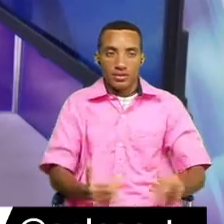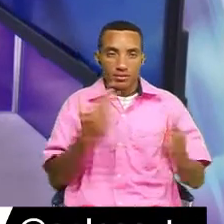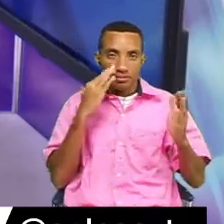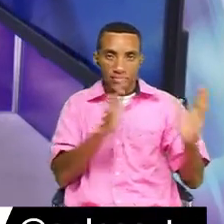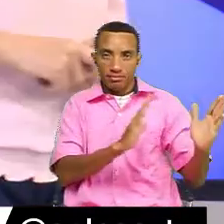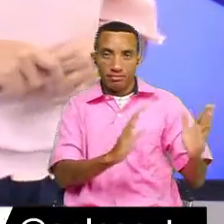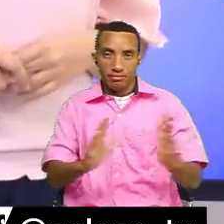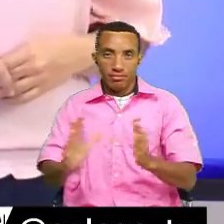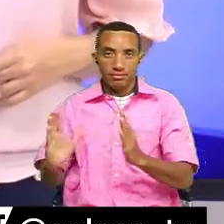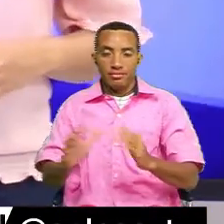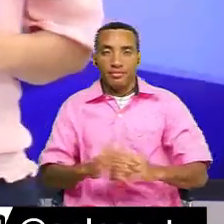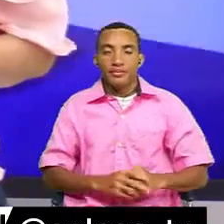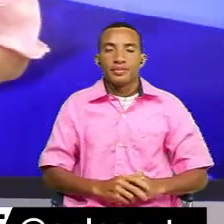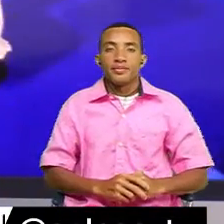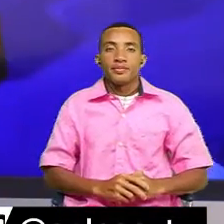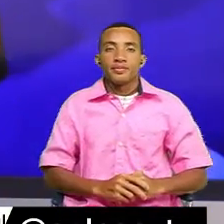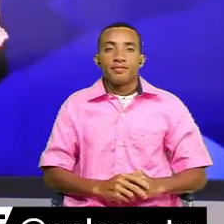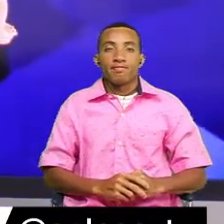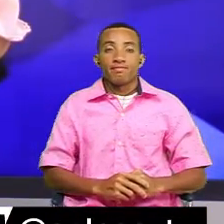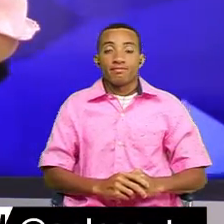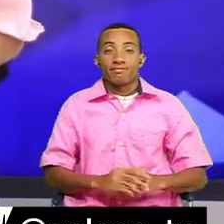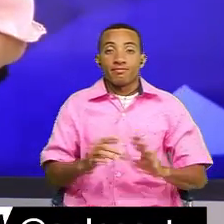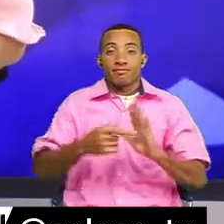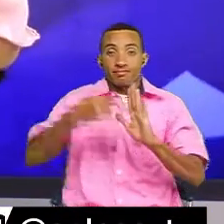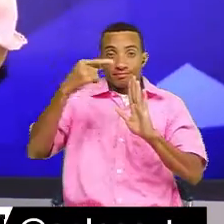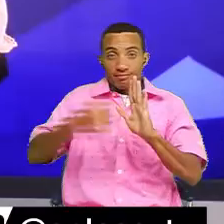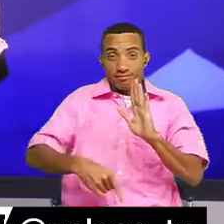titulares. Autoridades investigan